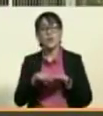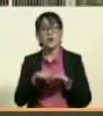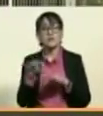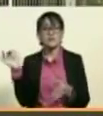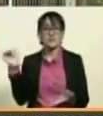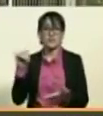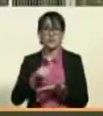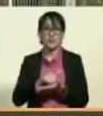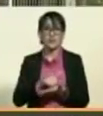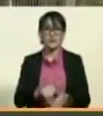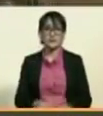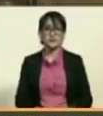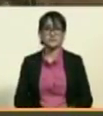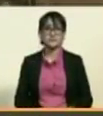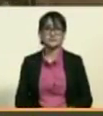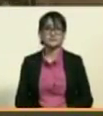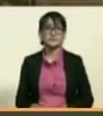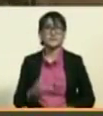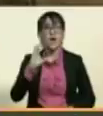Conviasa,